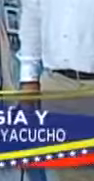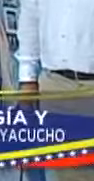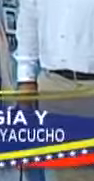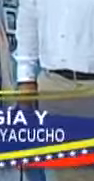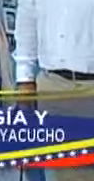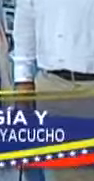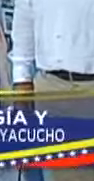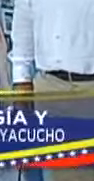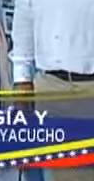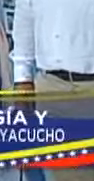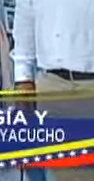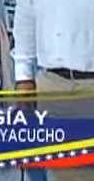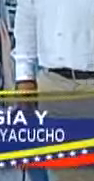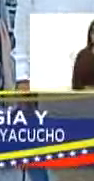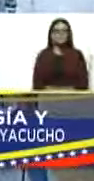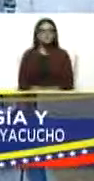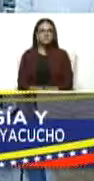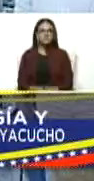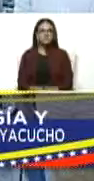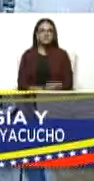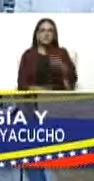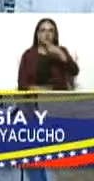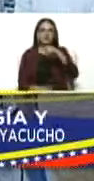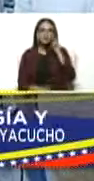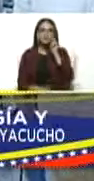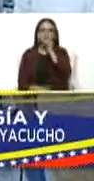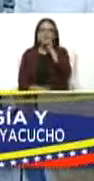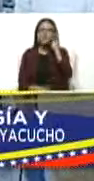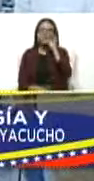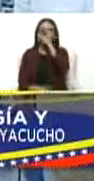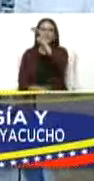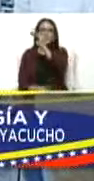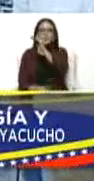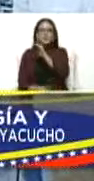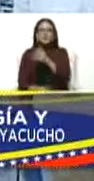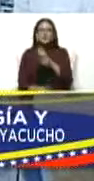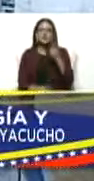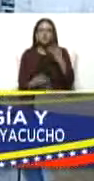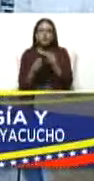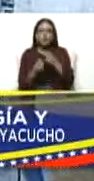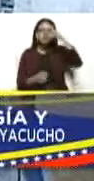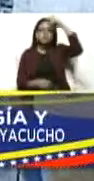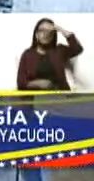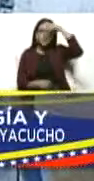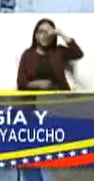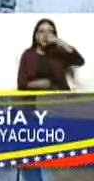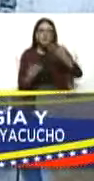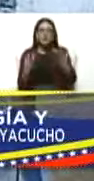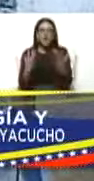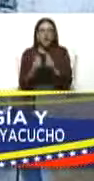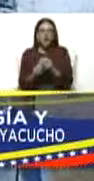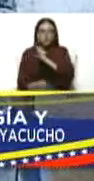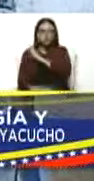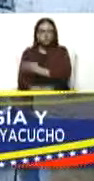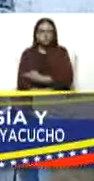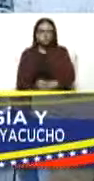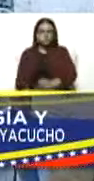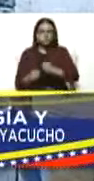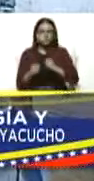que se proyecta al futuro con toda su sabiduría y con toda su